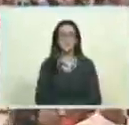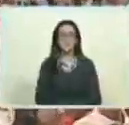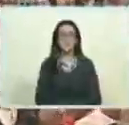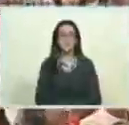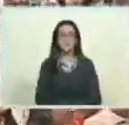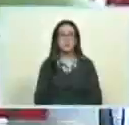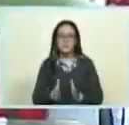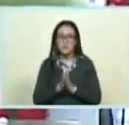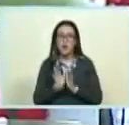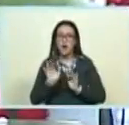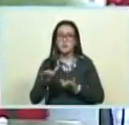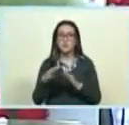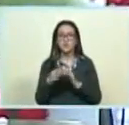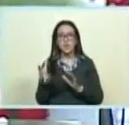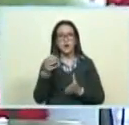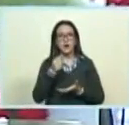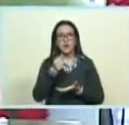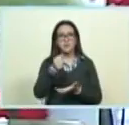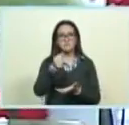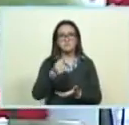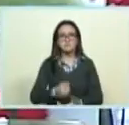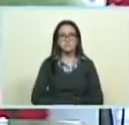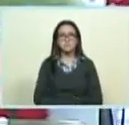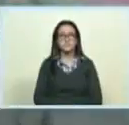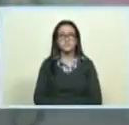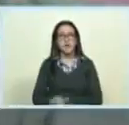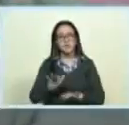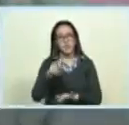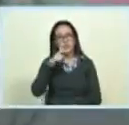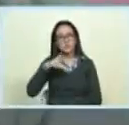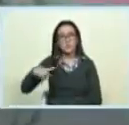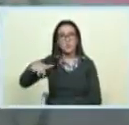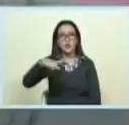Pido el apoyo de los CLAP, pido el apoyo del pueblo.